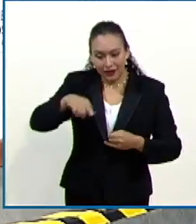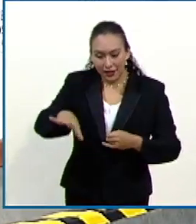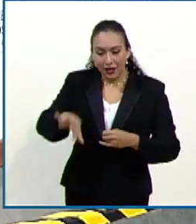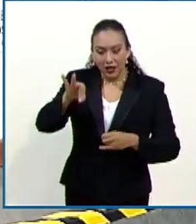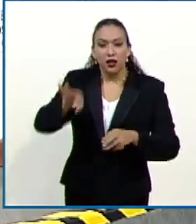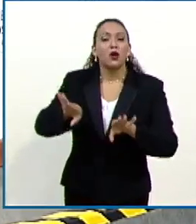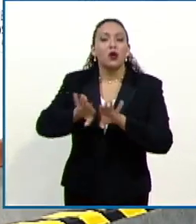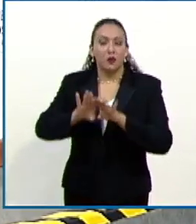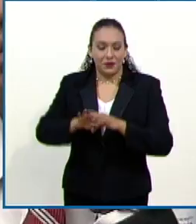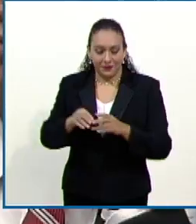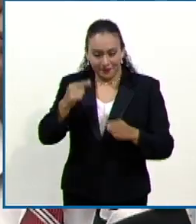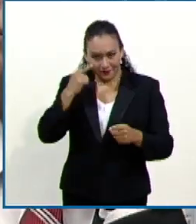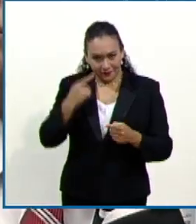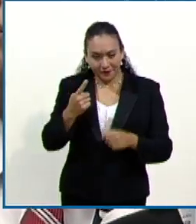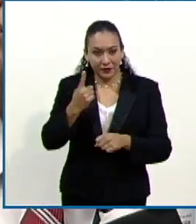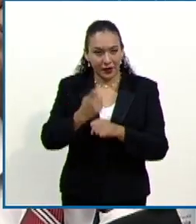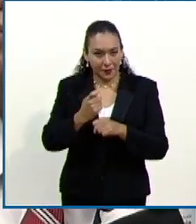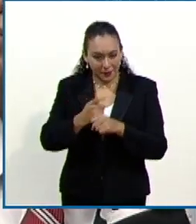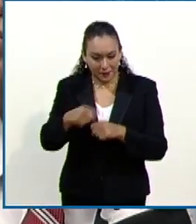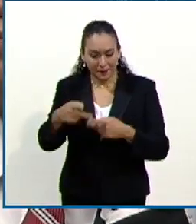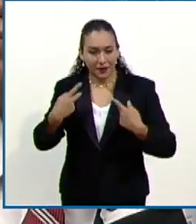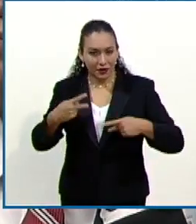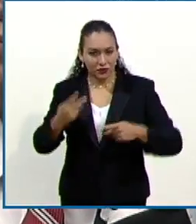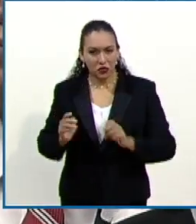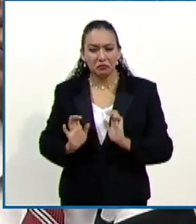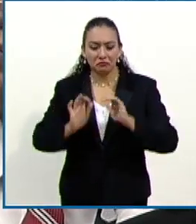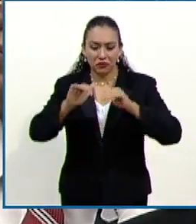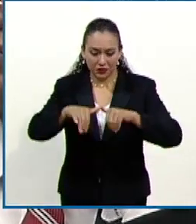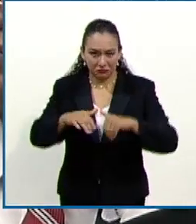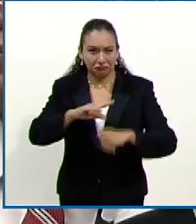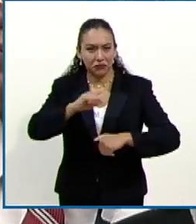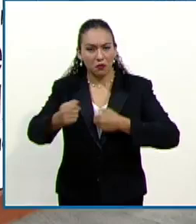procesos de selección meritocráticos, realizados de